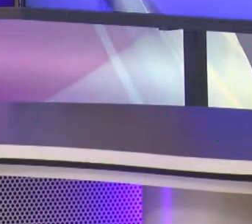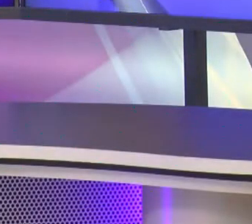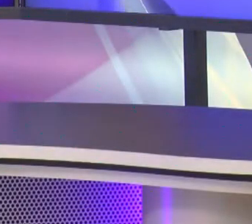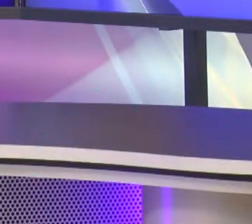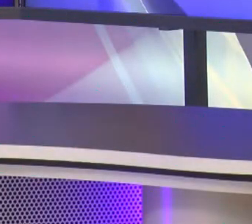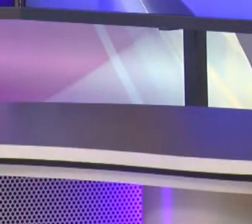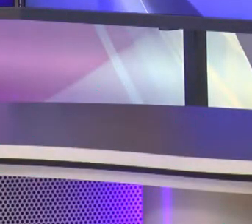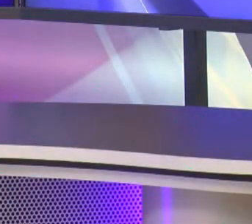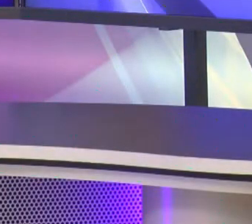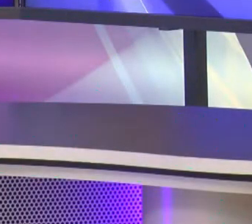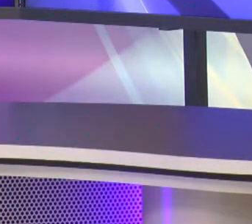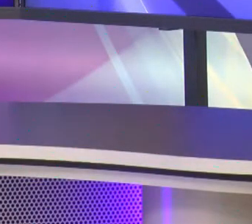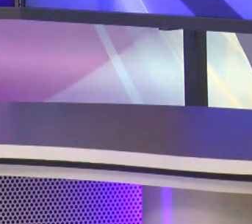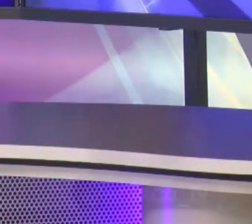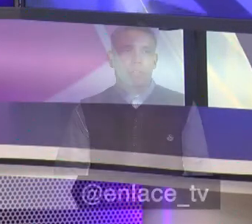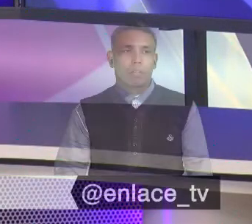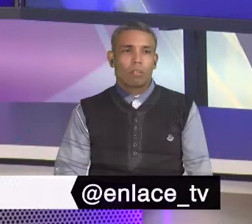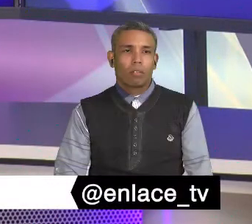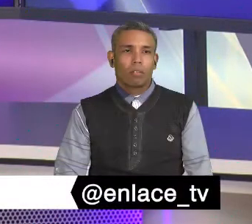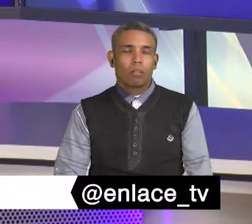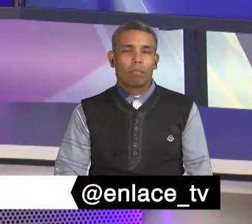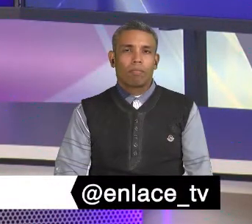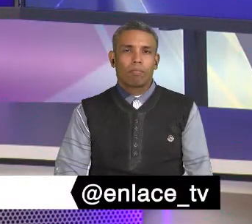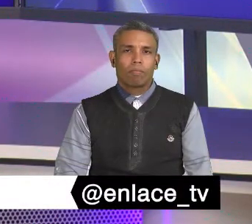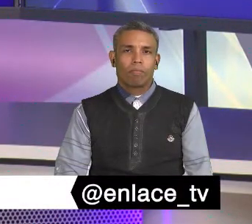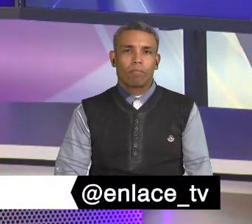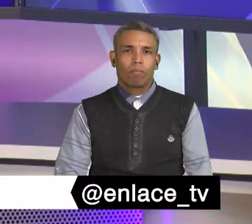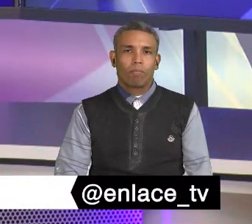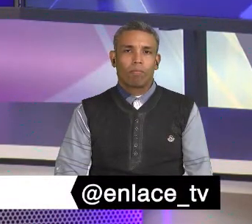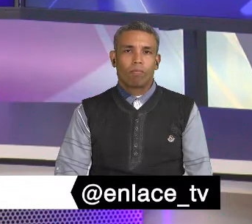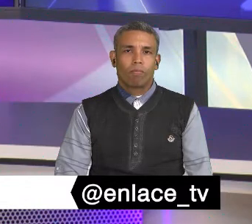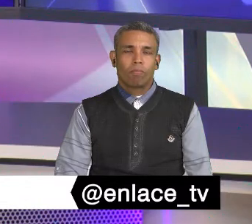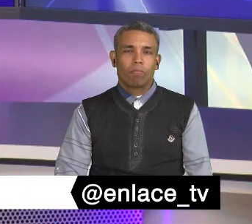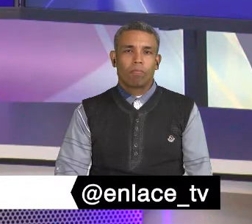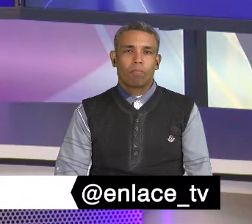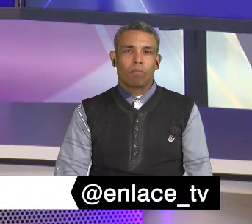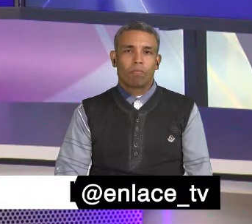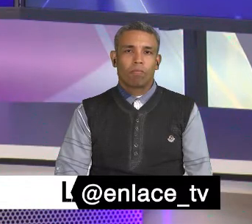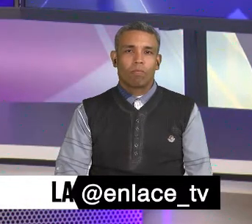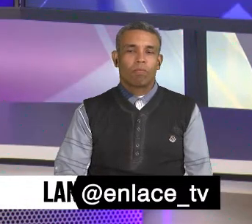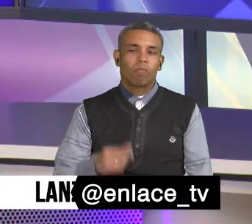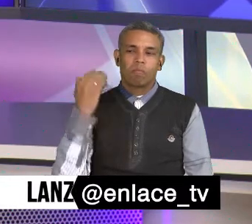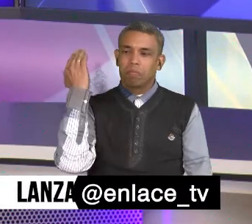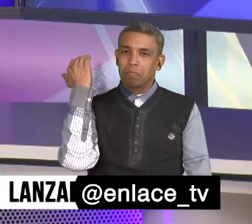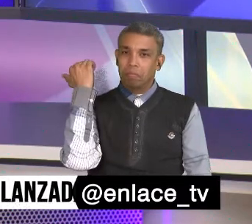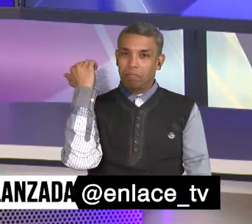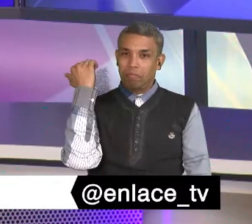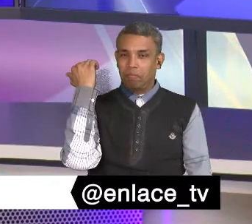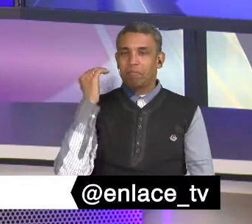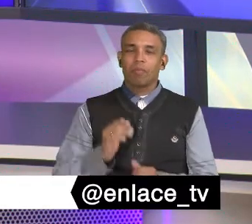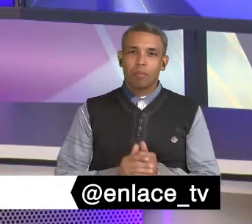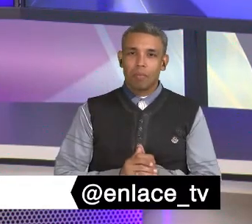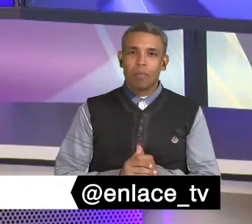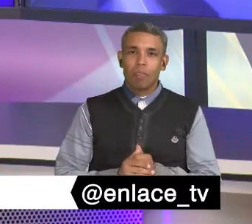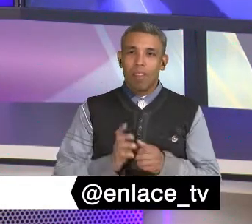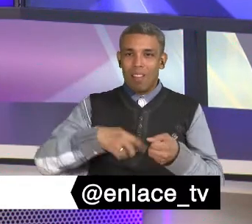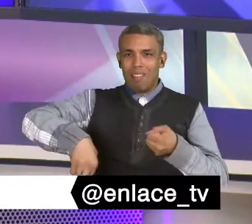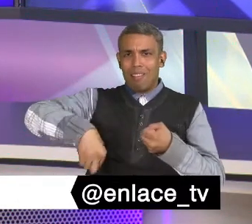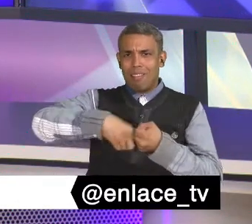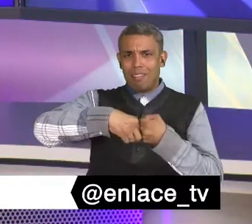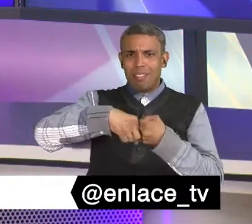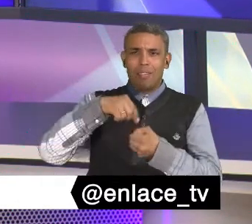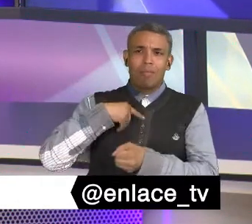Comenzamos con el desarrollo de nuestra información deportiva. Empate a cero goles sacó ayer de visitante Alianza Petrolera ante Envigado Fútbol Club.